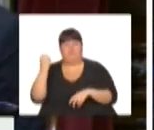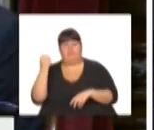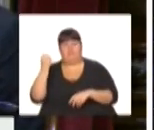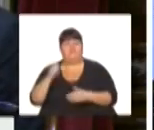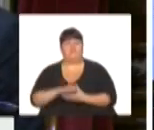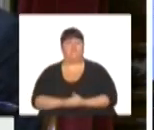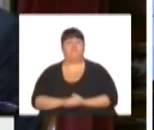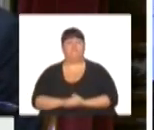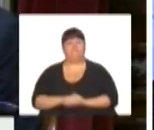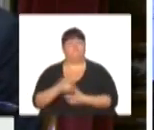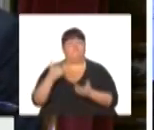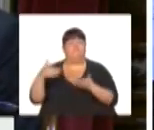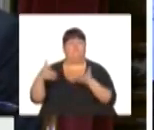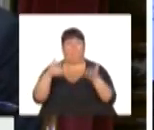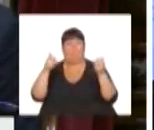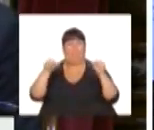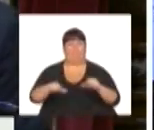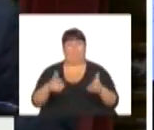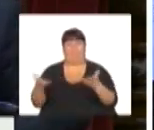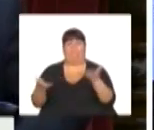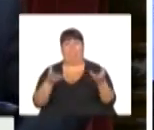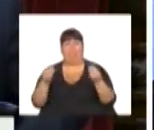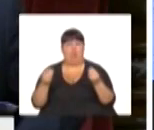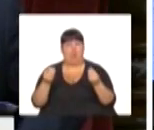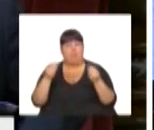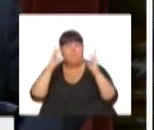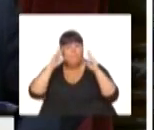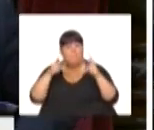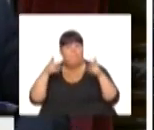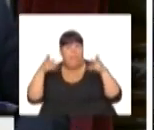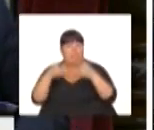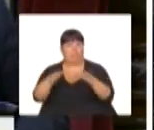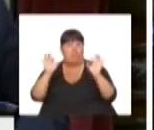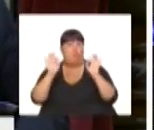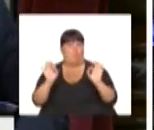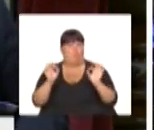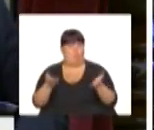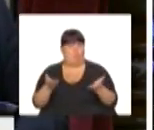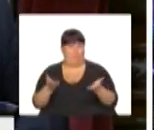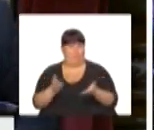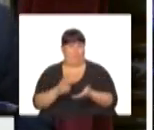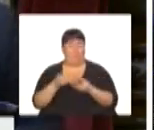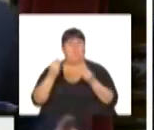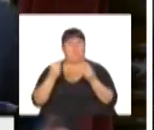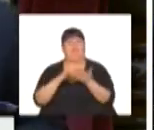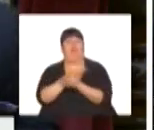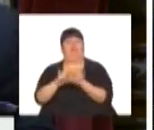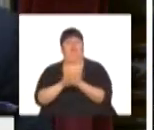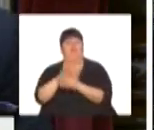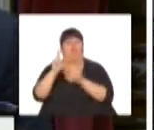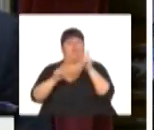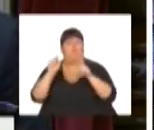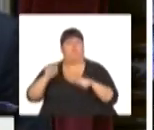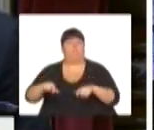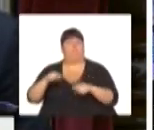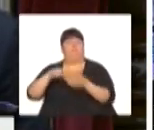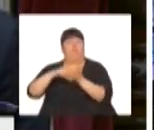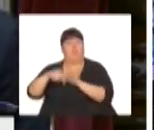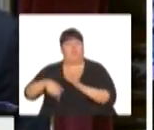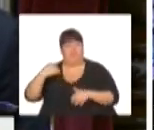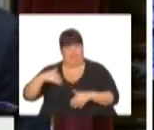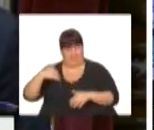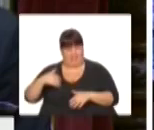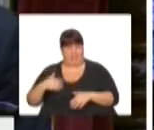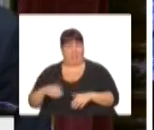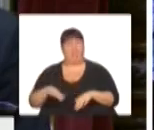no acierte y se ven agujeros y se ven vulnerabilidades y vos tenés